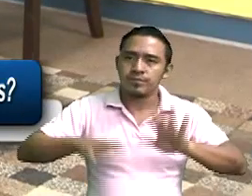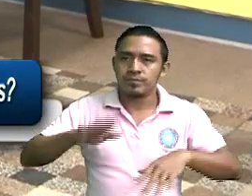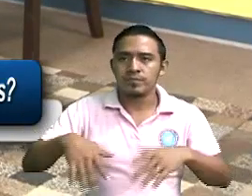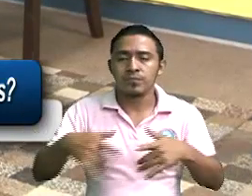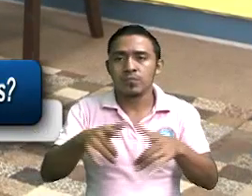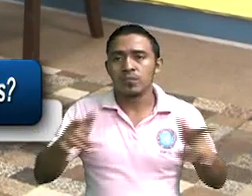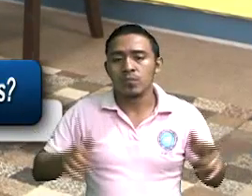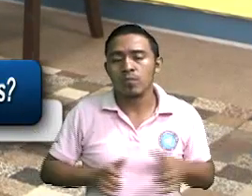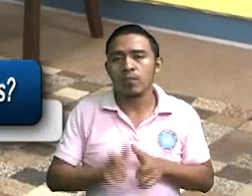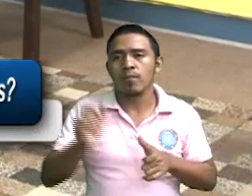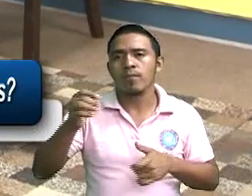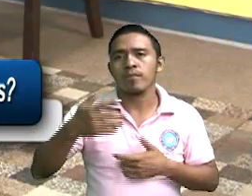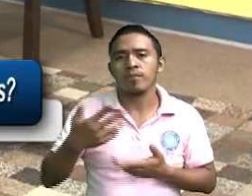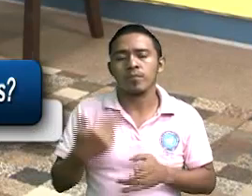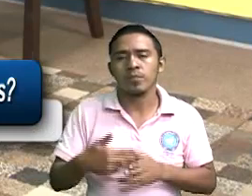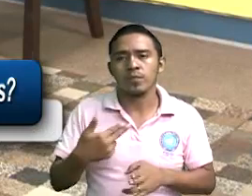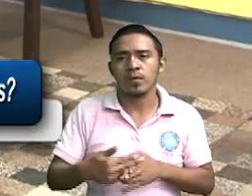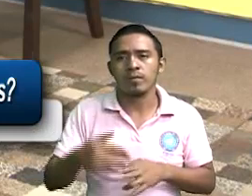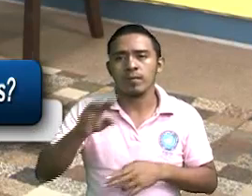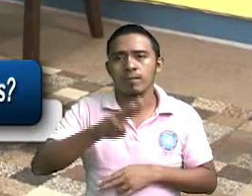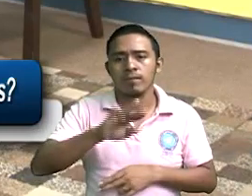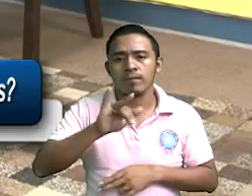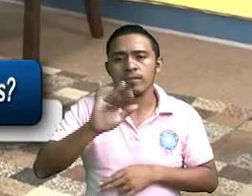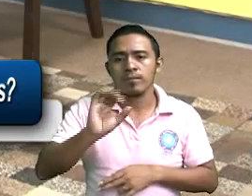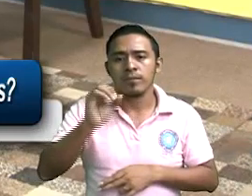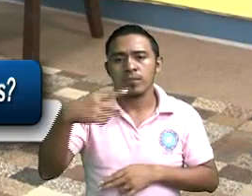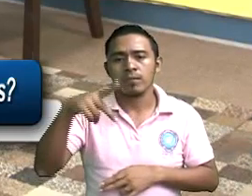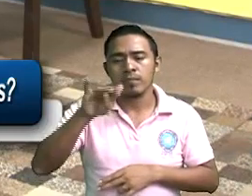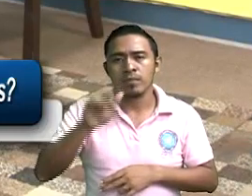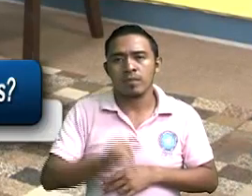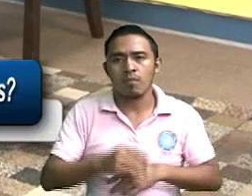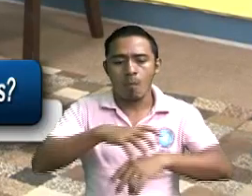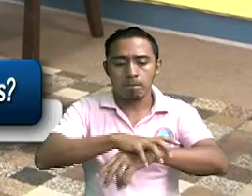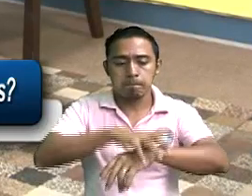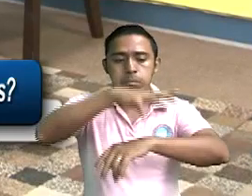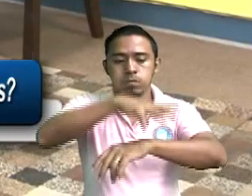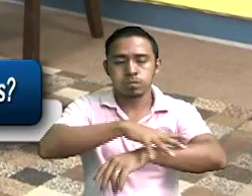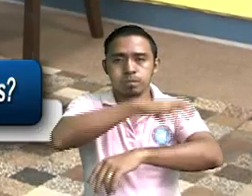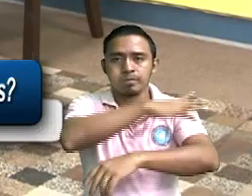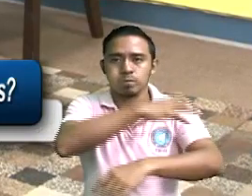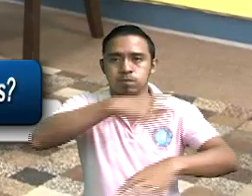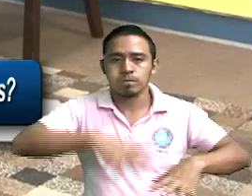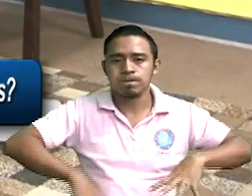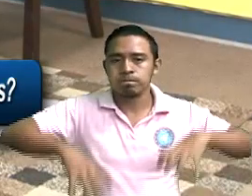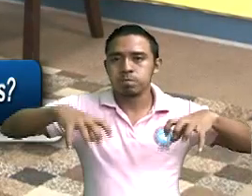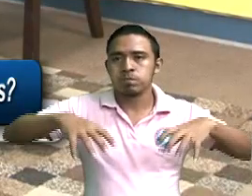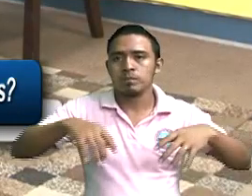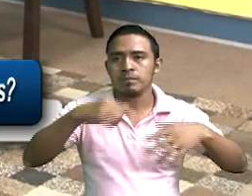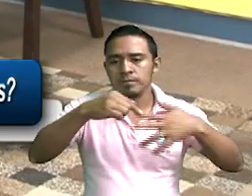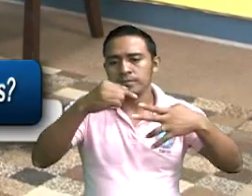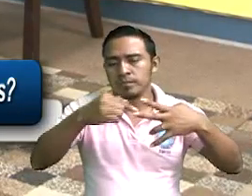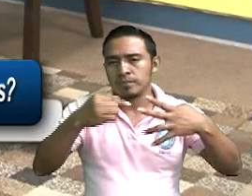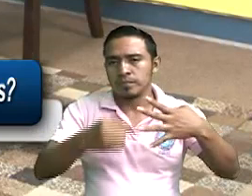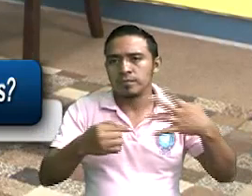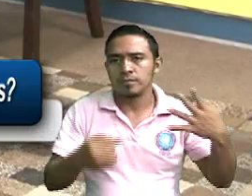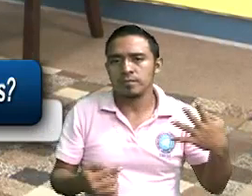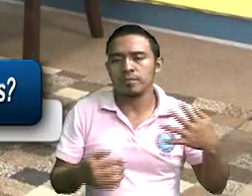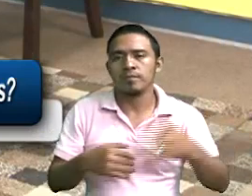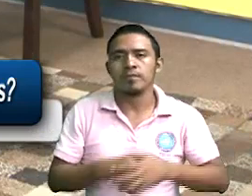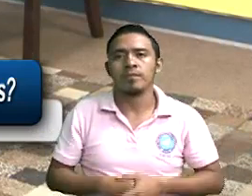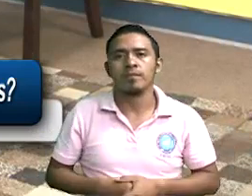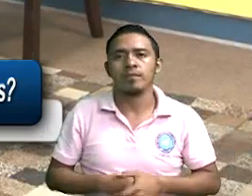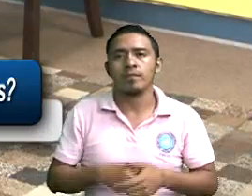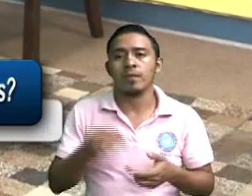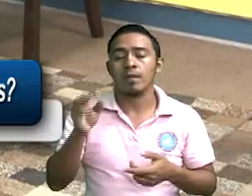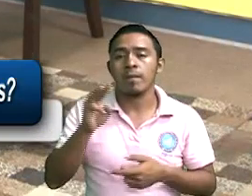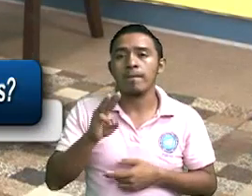grupo de enfermedades que se llaman miopatías inflamatorias, en donde encontramos la polimiositis, la dermatomiositis,